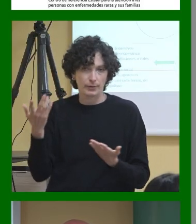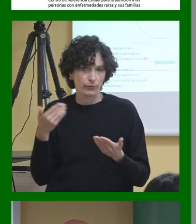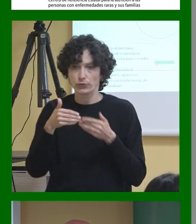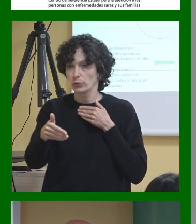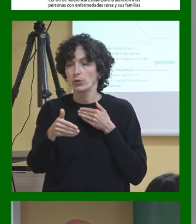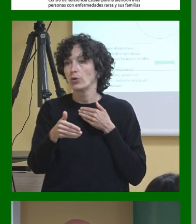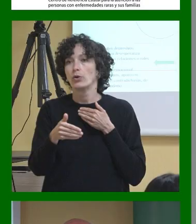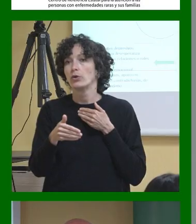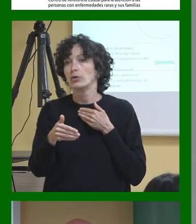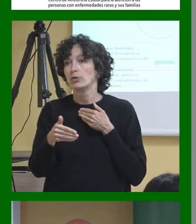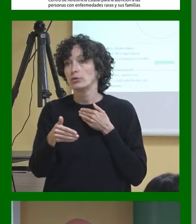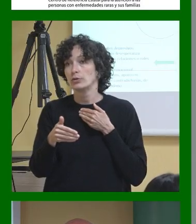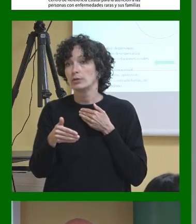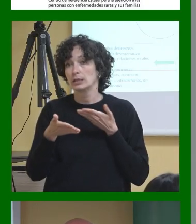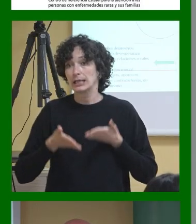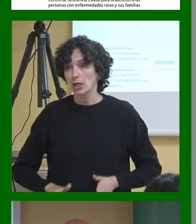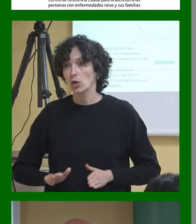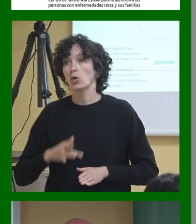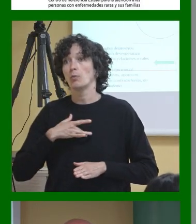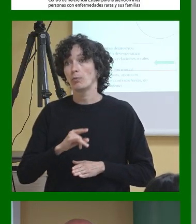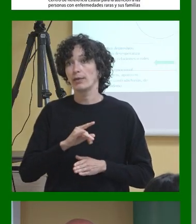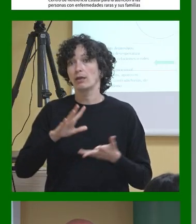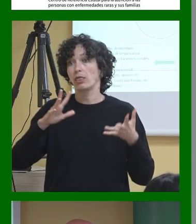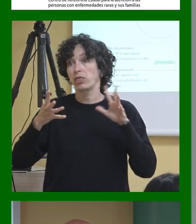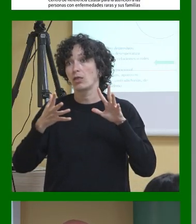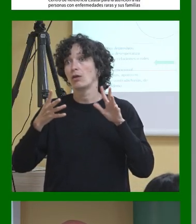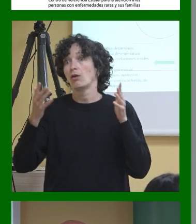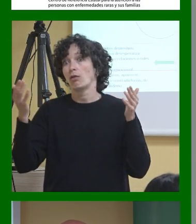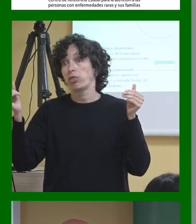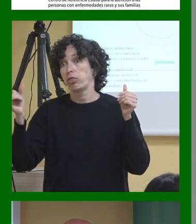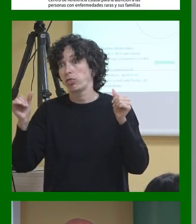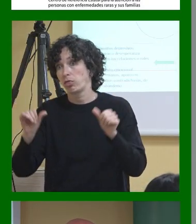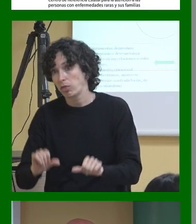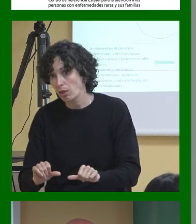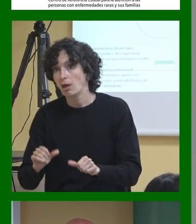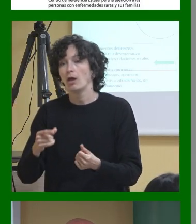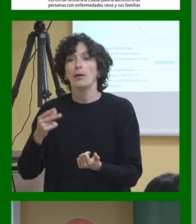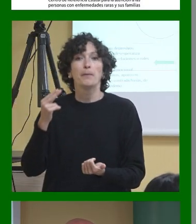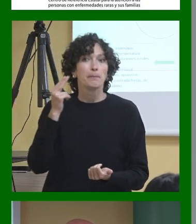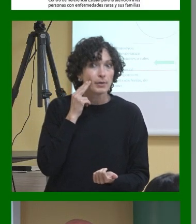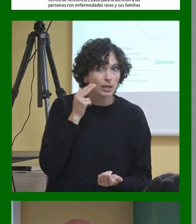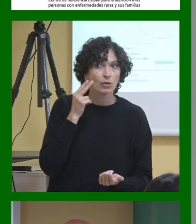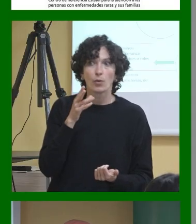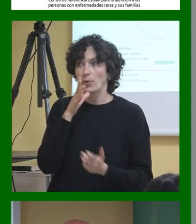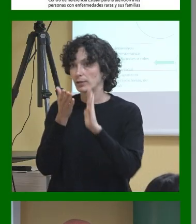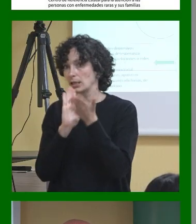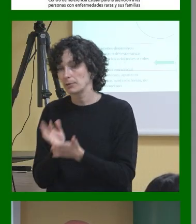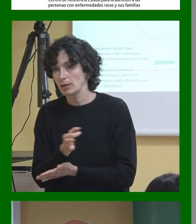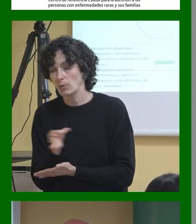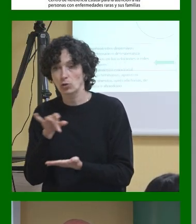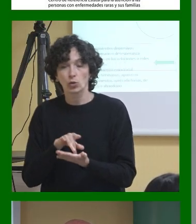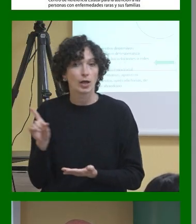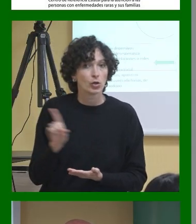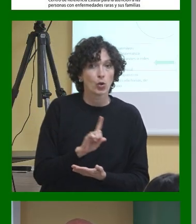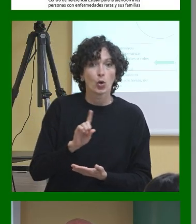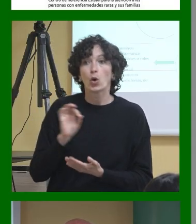posible evolución negativa del cuadro del hijo, de la hija, del miedo a no poder recibir un tratamiento adecuado, a luchar